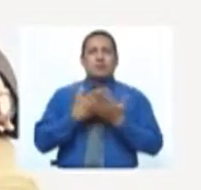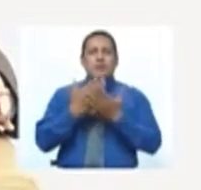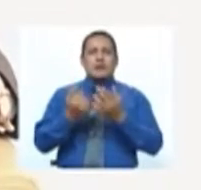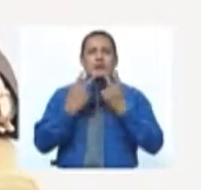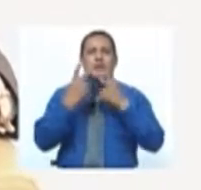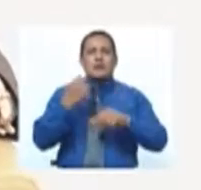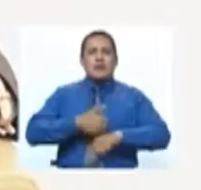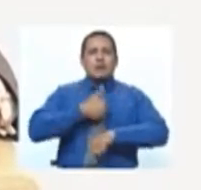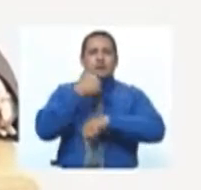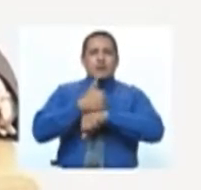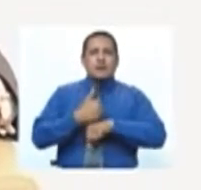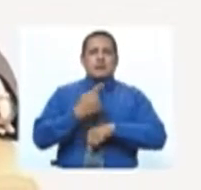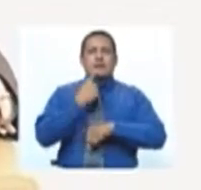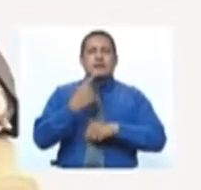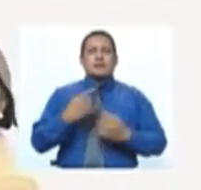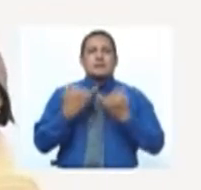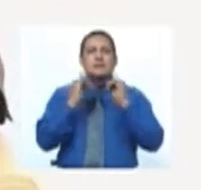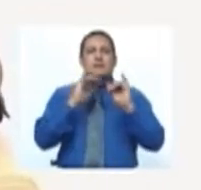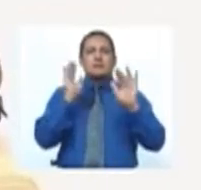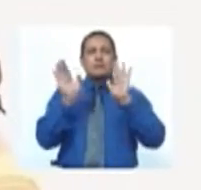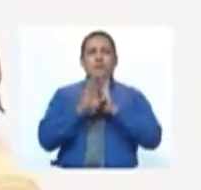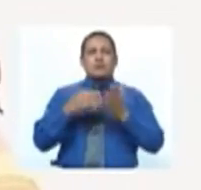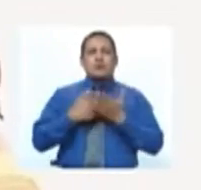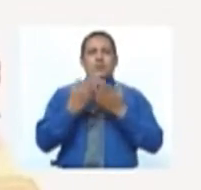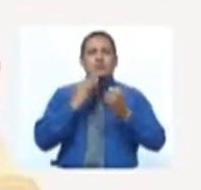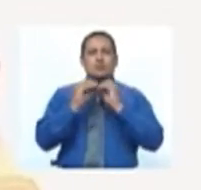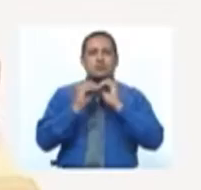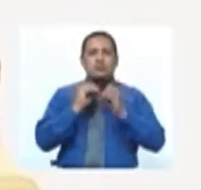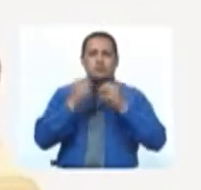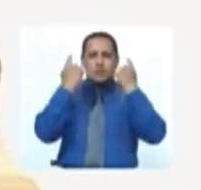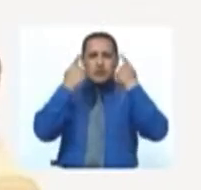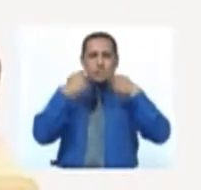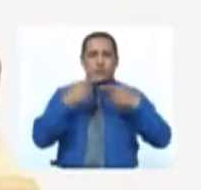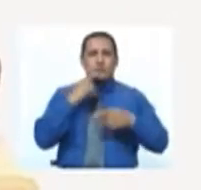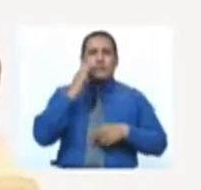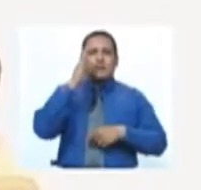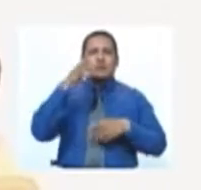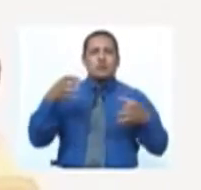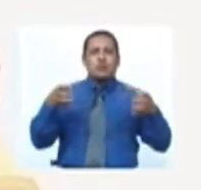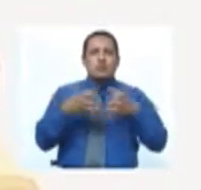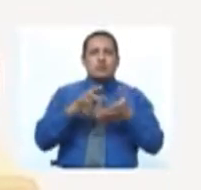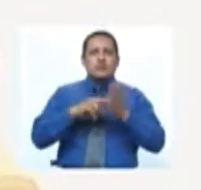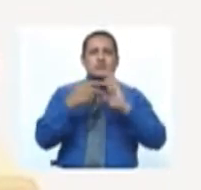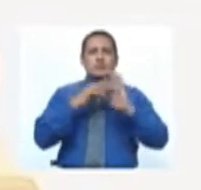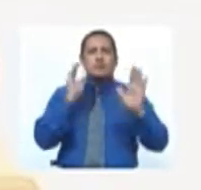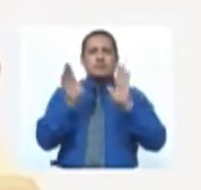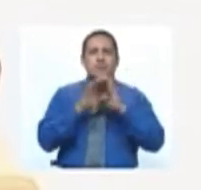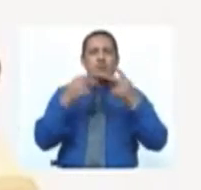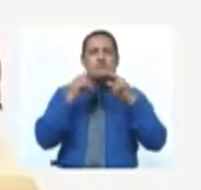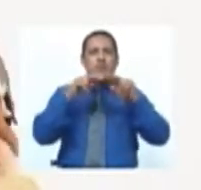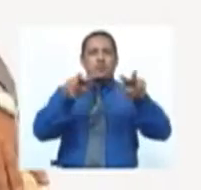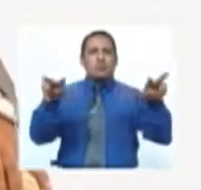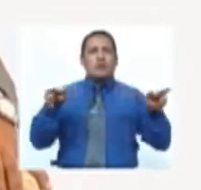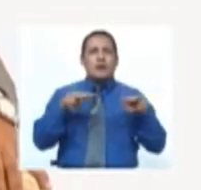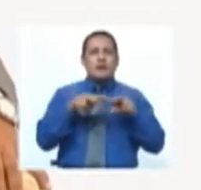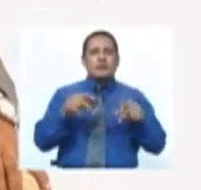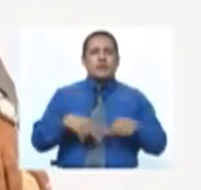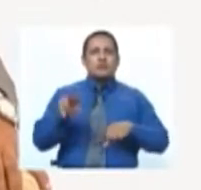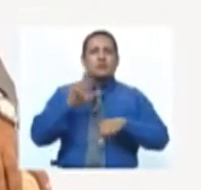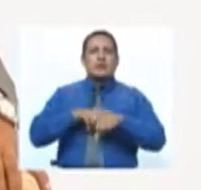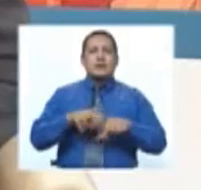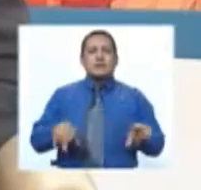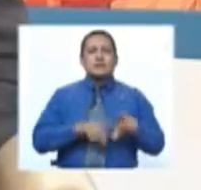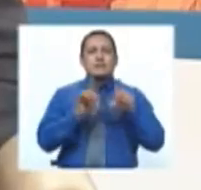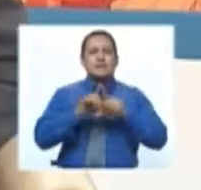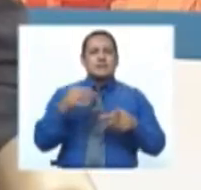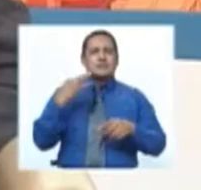esta autoridad autónoma a los efectos de establecer decisiones corporativas, entendido esto como un paisaje natural. De acuerdo.